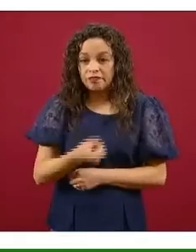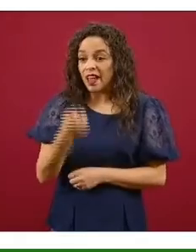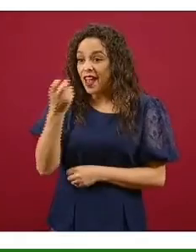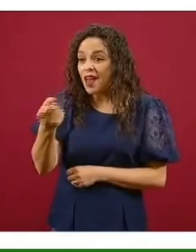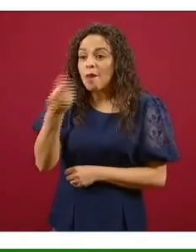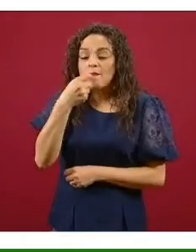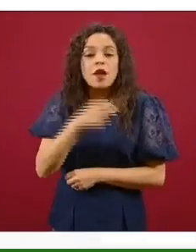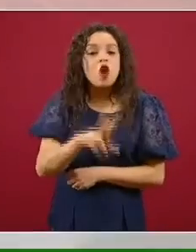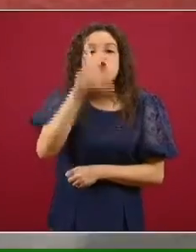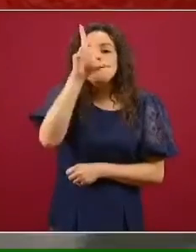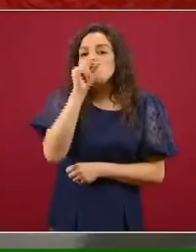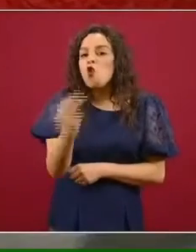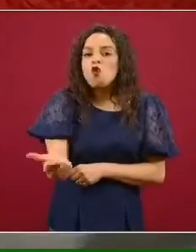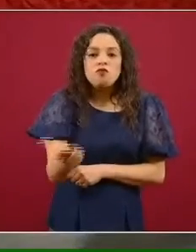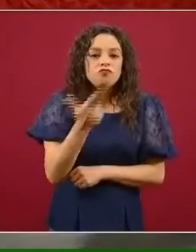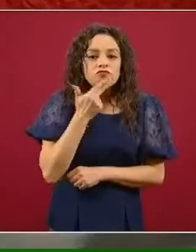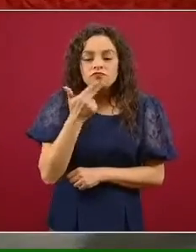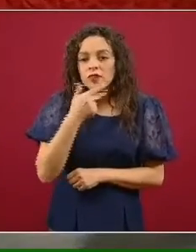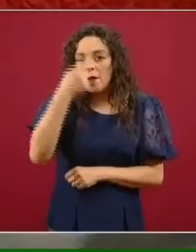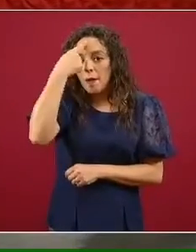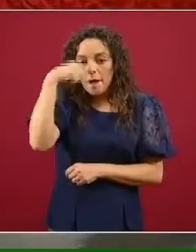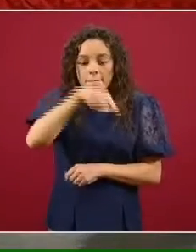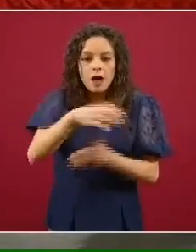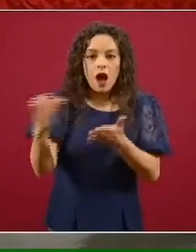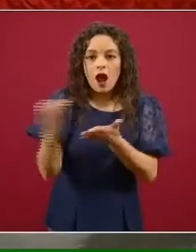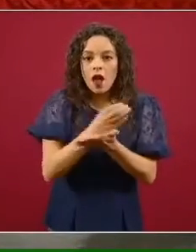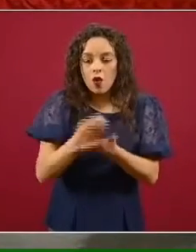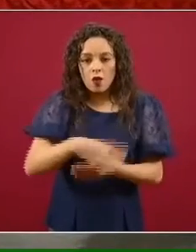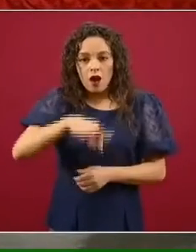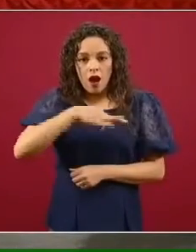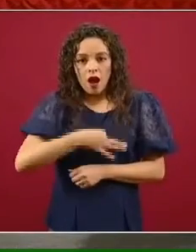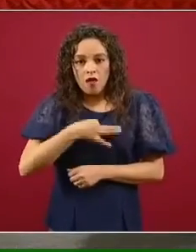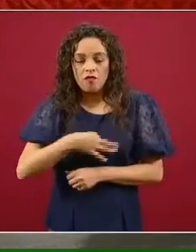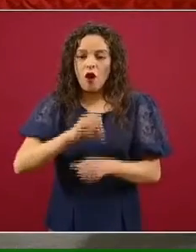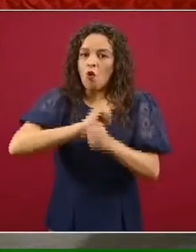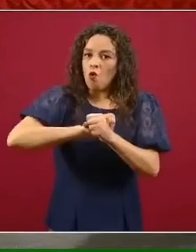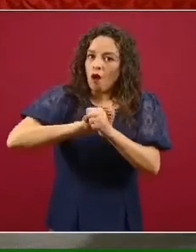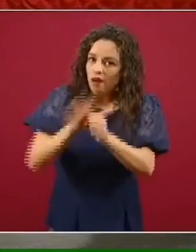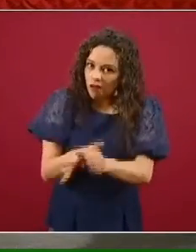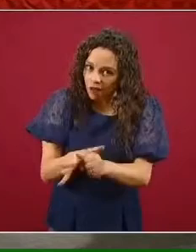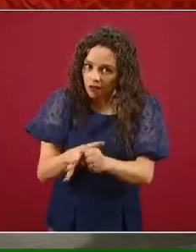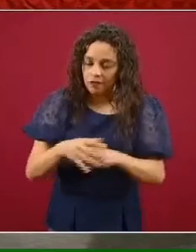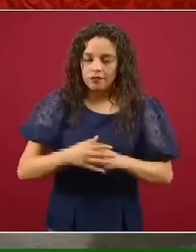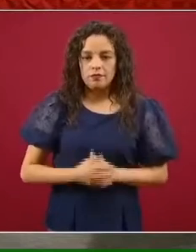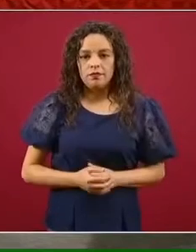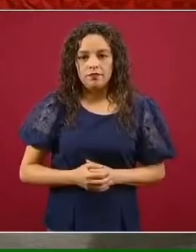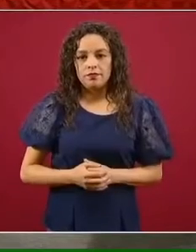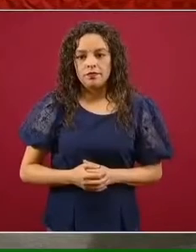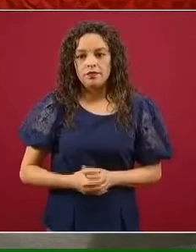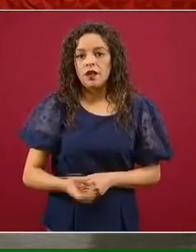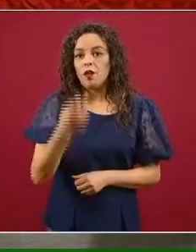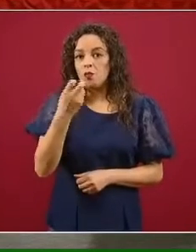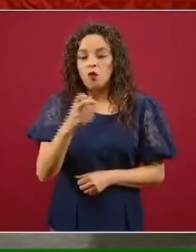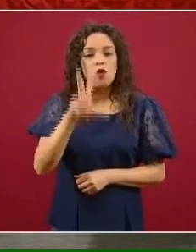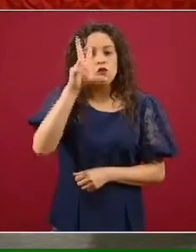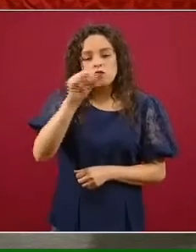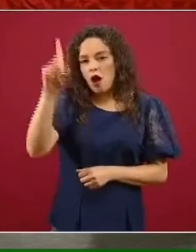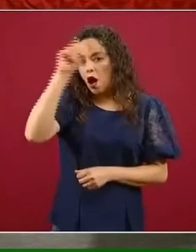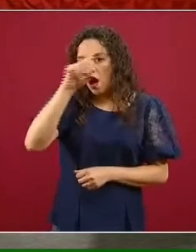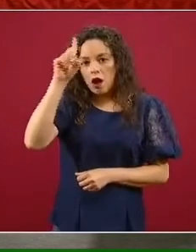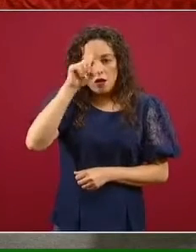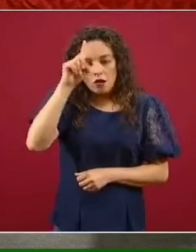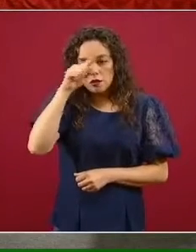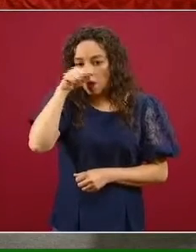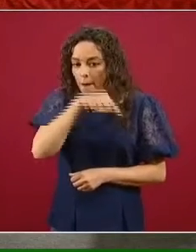tratamiento de esta infección por SARS-CoV-2 y que por lo tanto no se recomienda su uso. Si